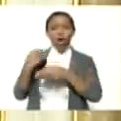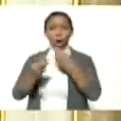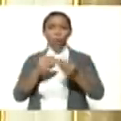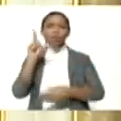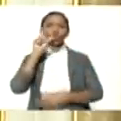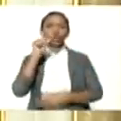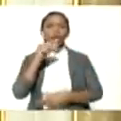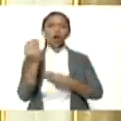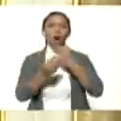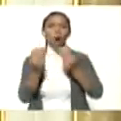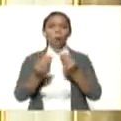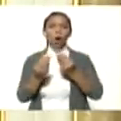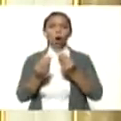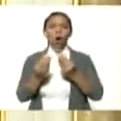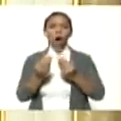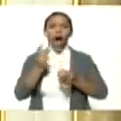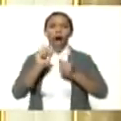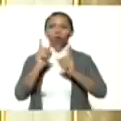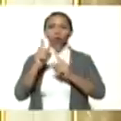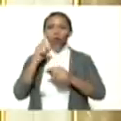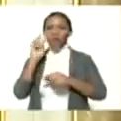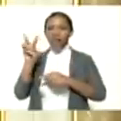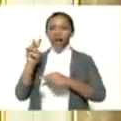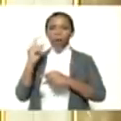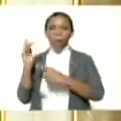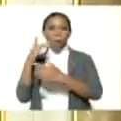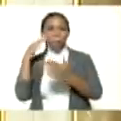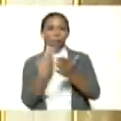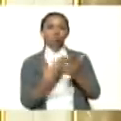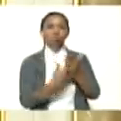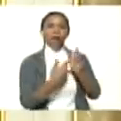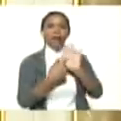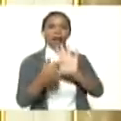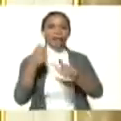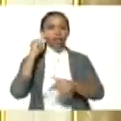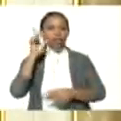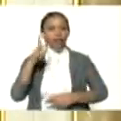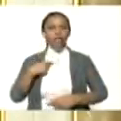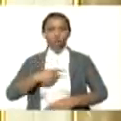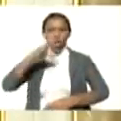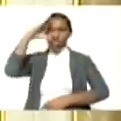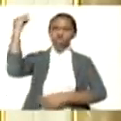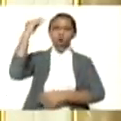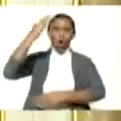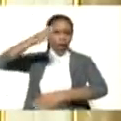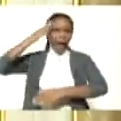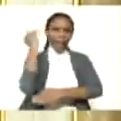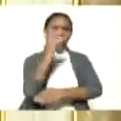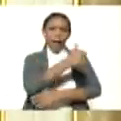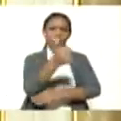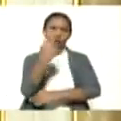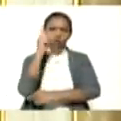los racistas sacan su veneno. Que Dios se los castigue a cada uno de ellos.